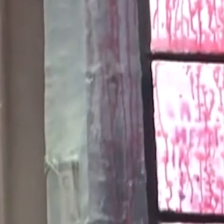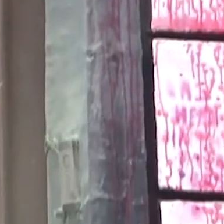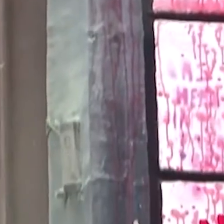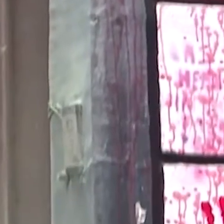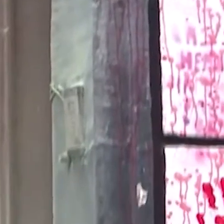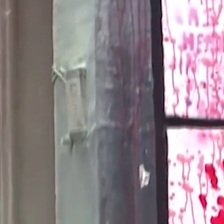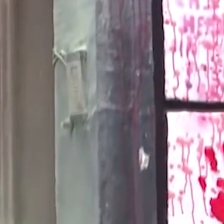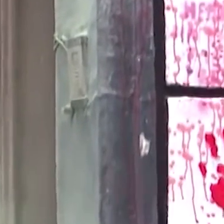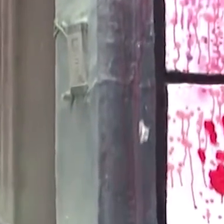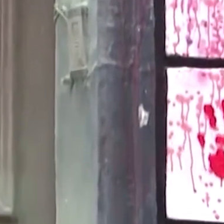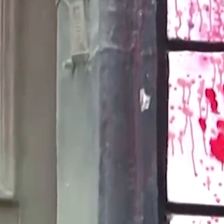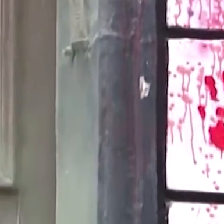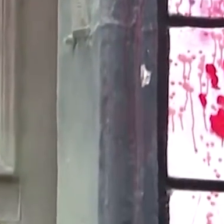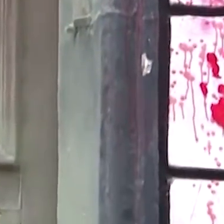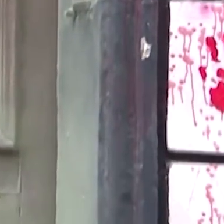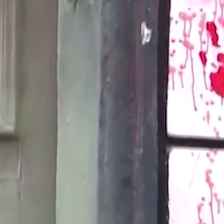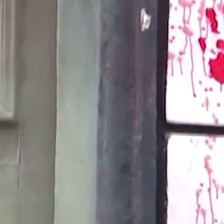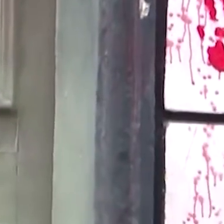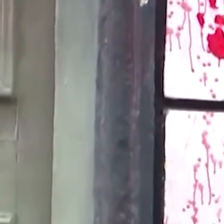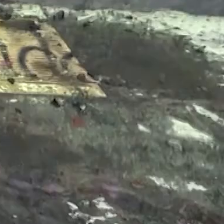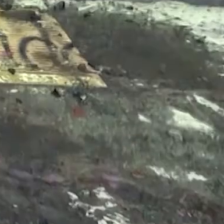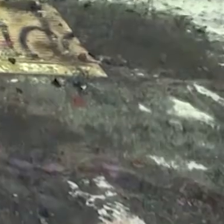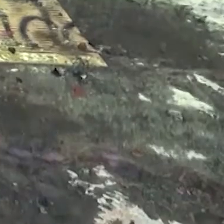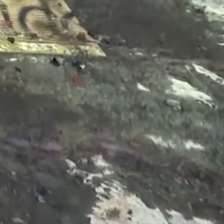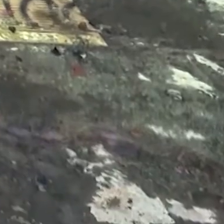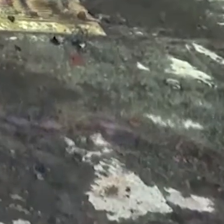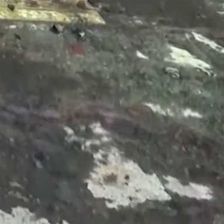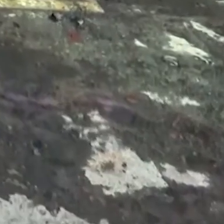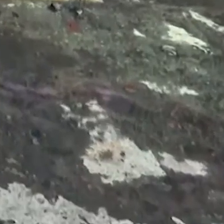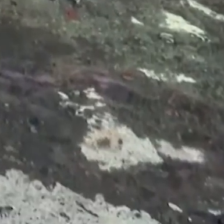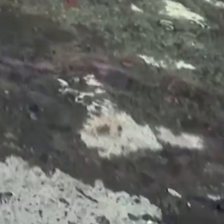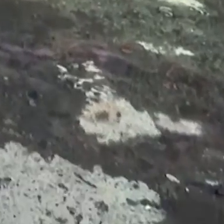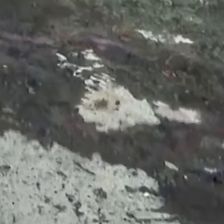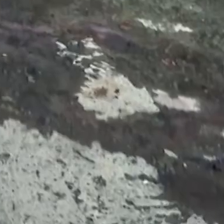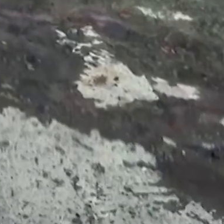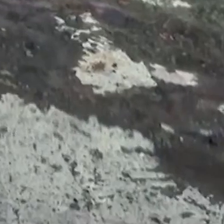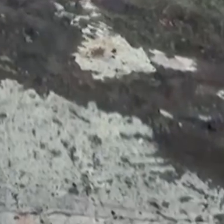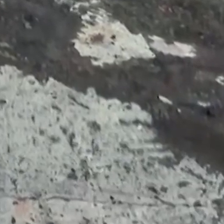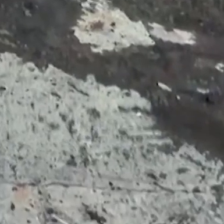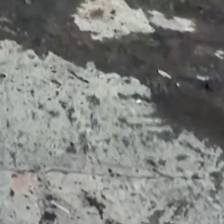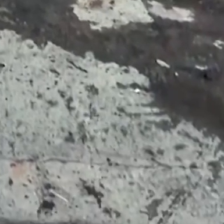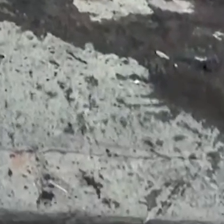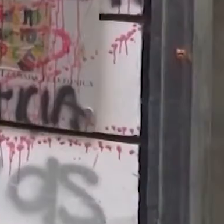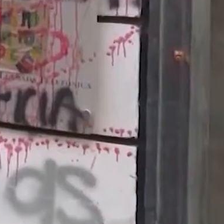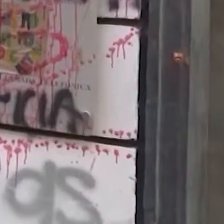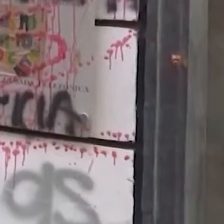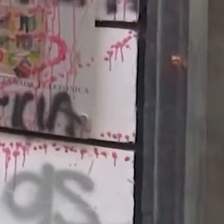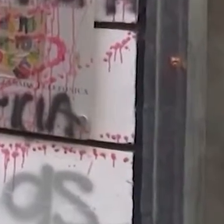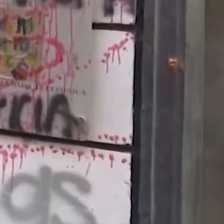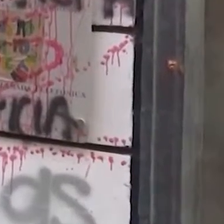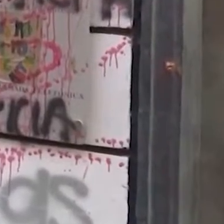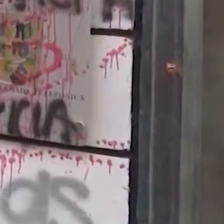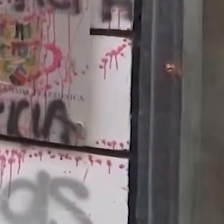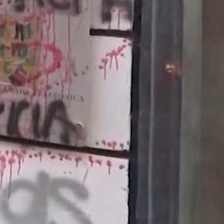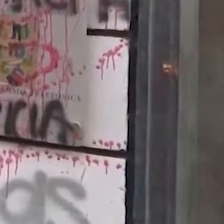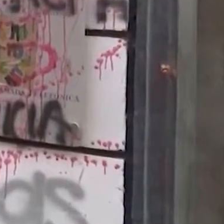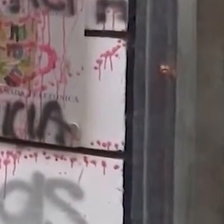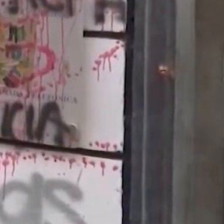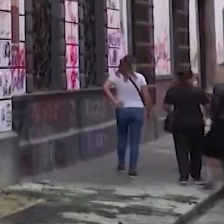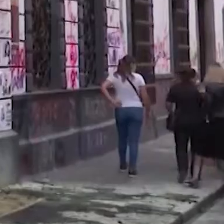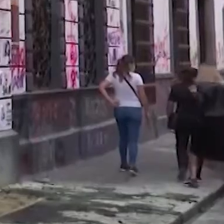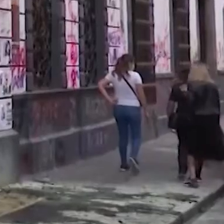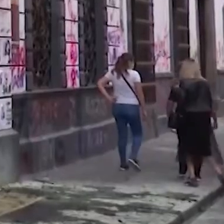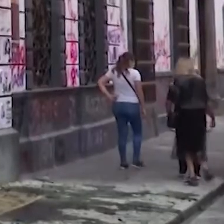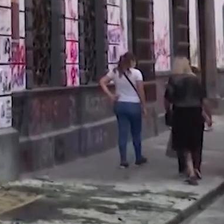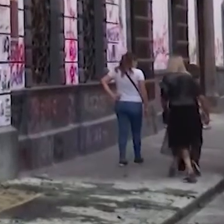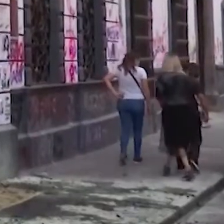Al indicar que el gobierno del estado reparará los daños ocurridos durante la manifestación de este 8 de marzo, el gobernador Miguel Barbosa Huerta lamentó